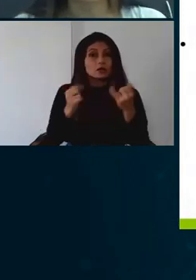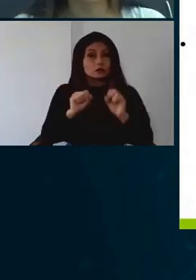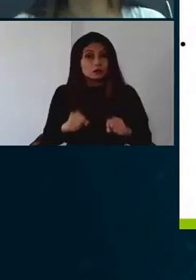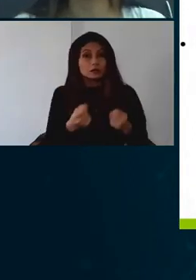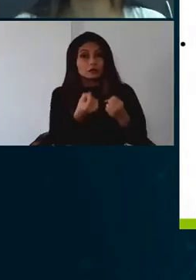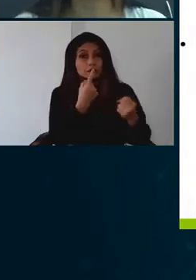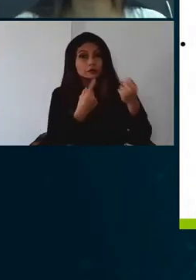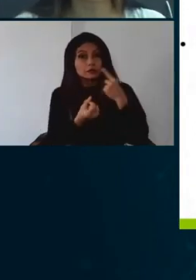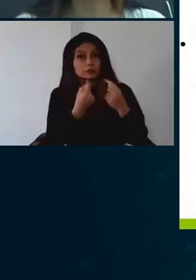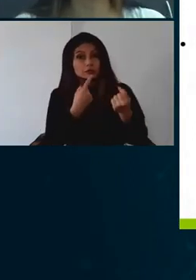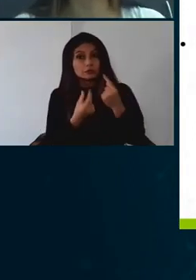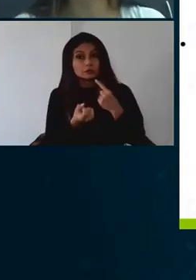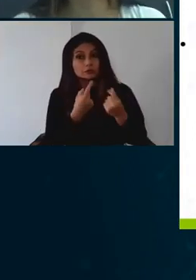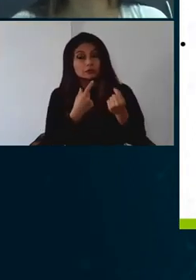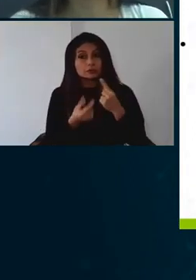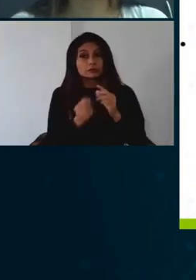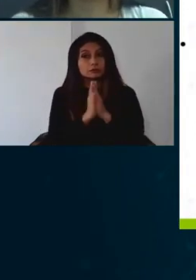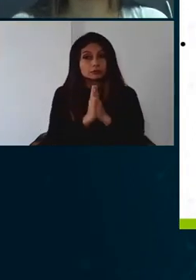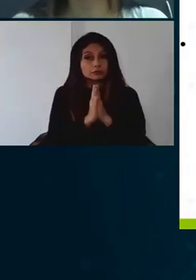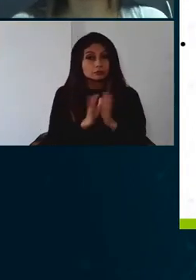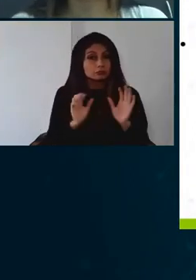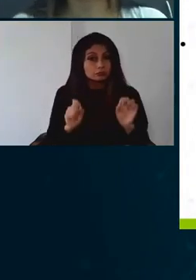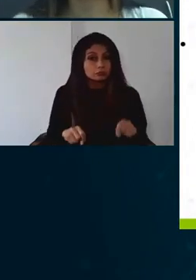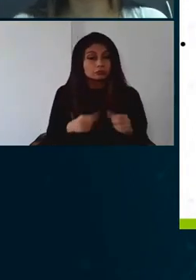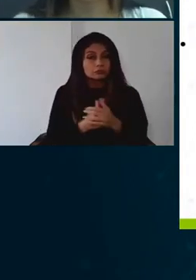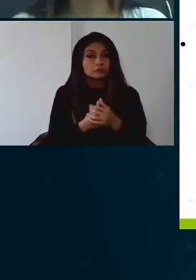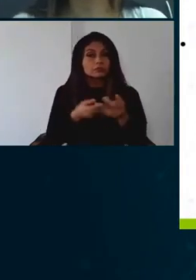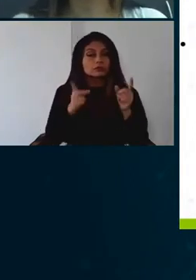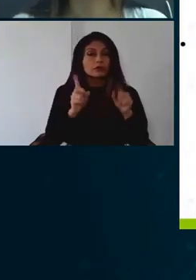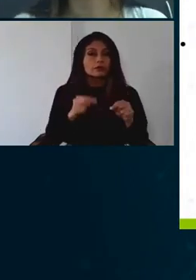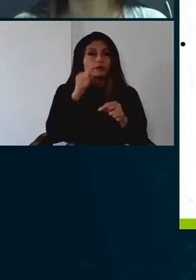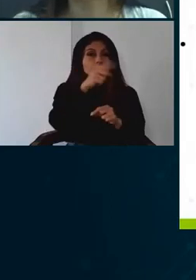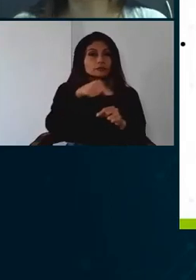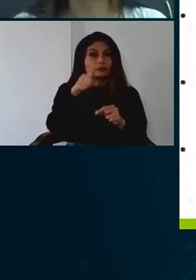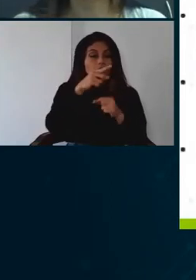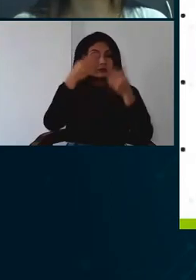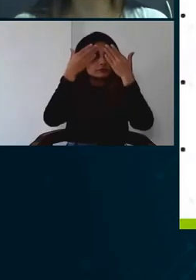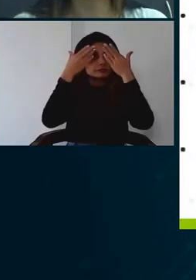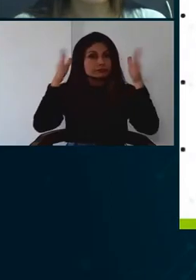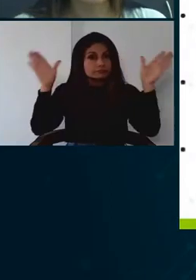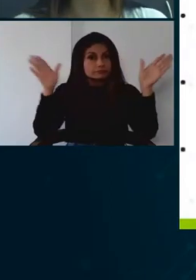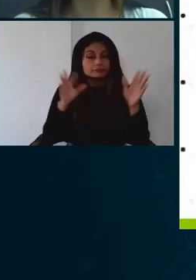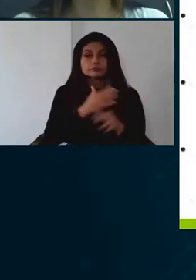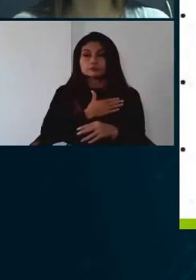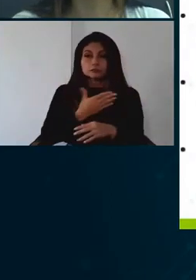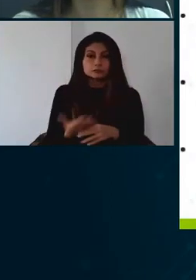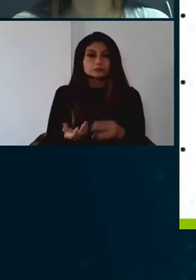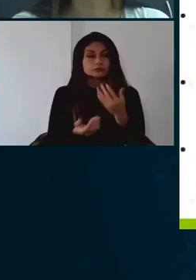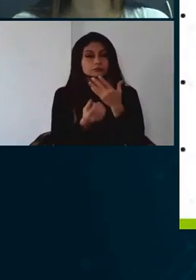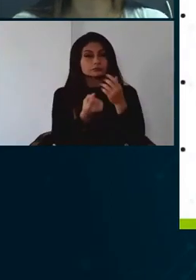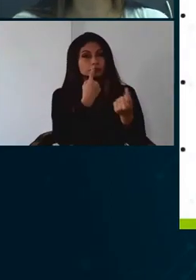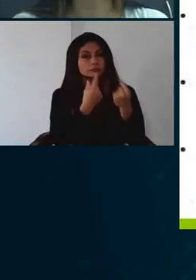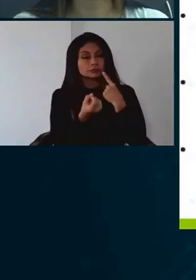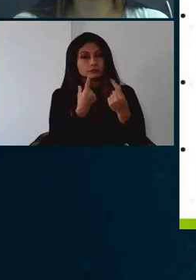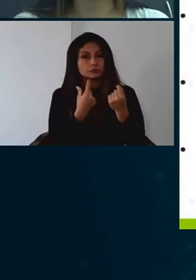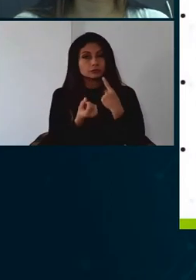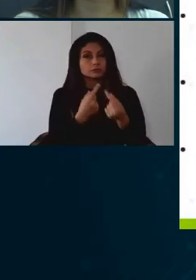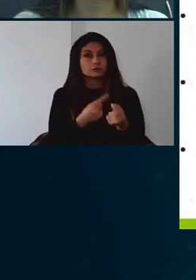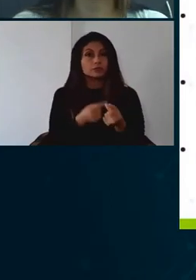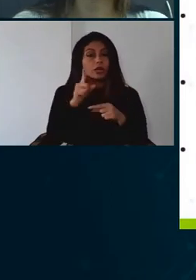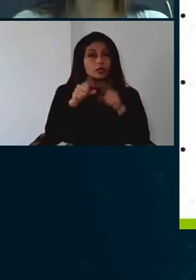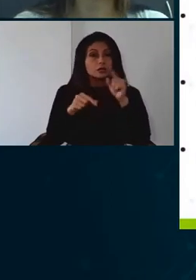sus aportes, mejoras, estamos abiertas a todo. Les agradecemos muchísimo. Le dejamos algunas de nuestras